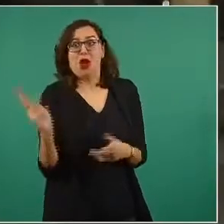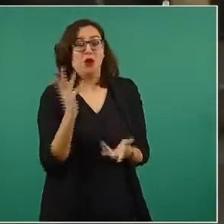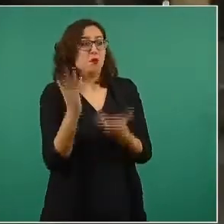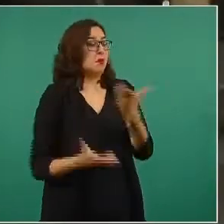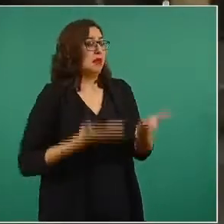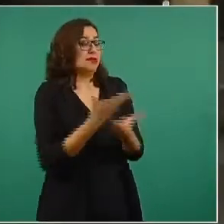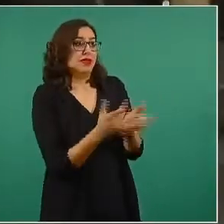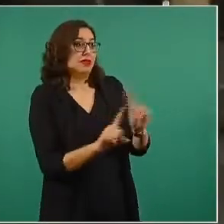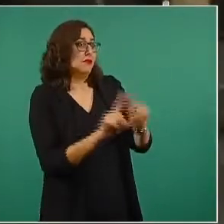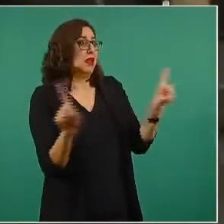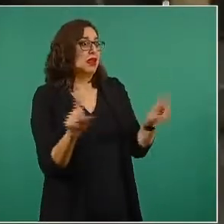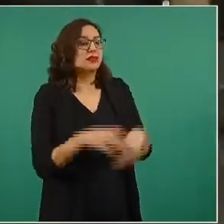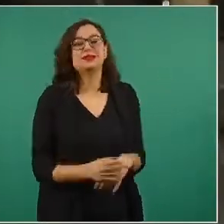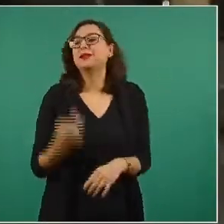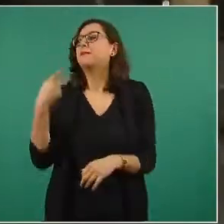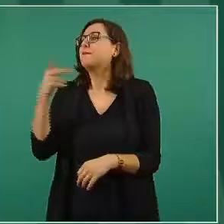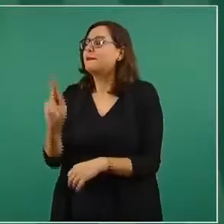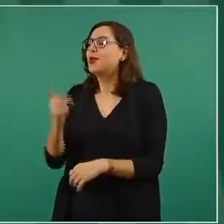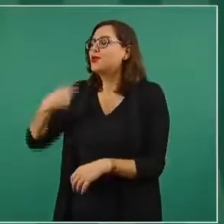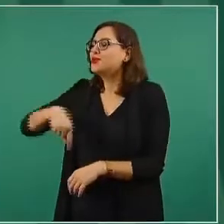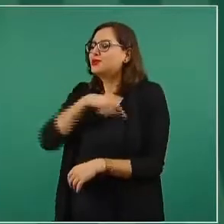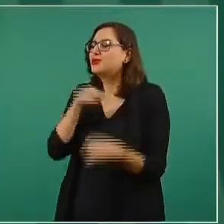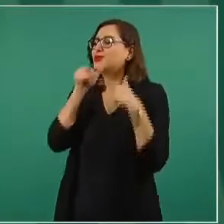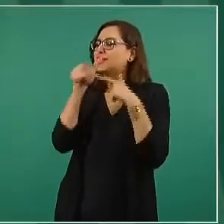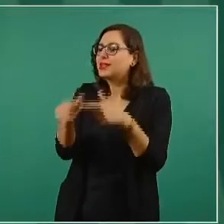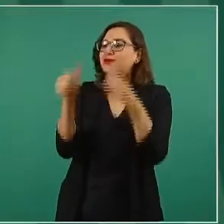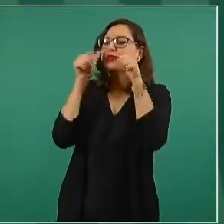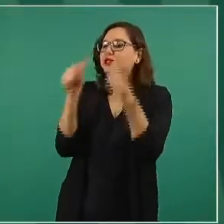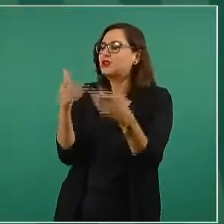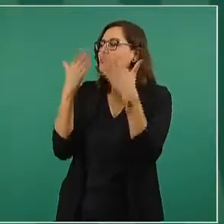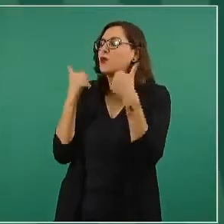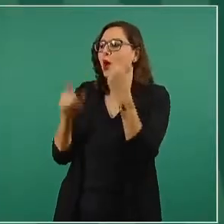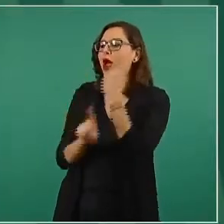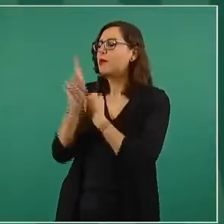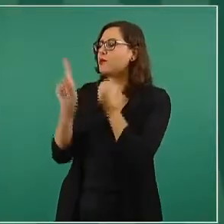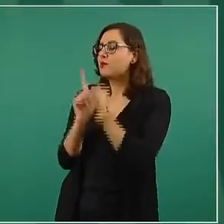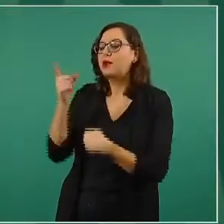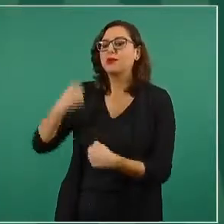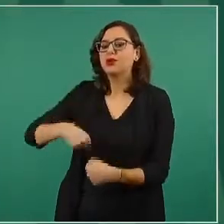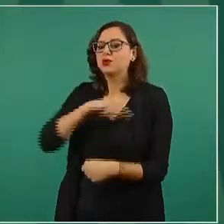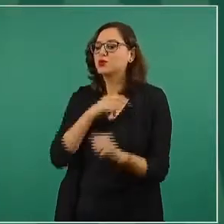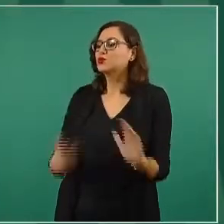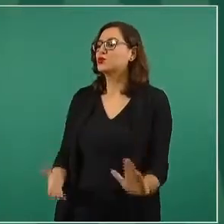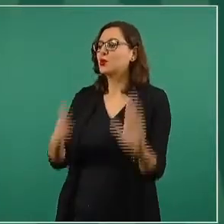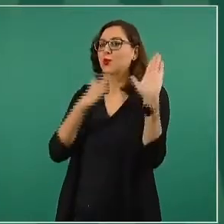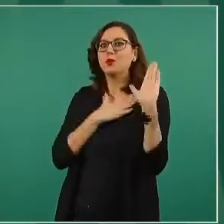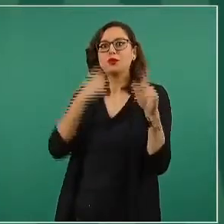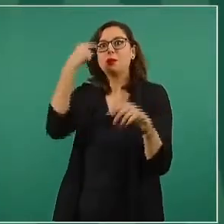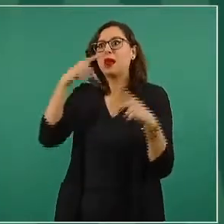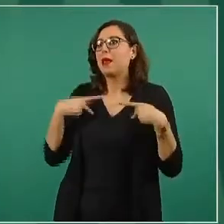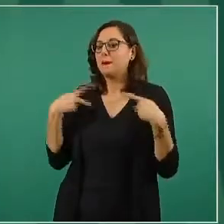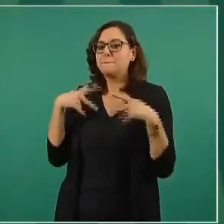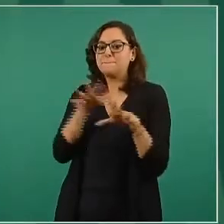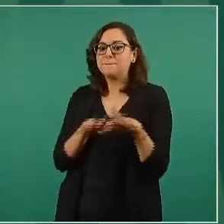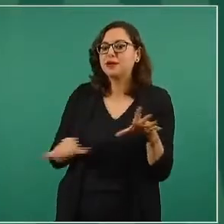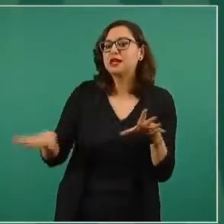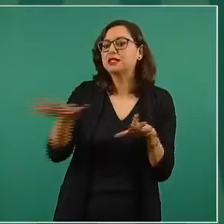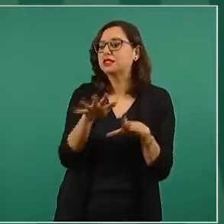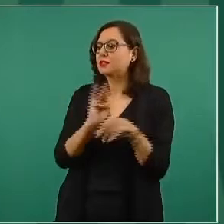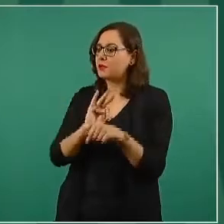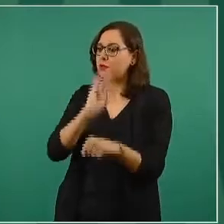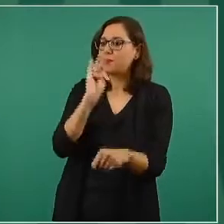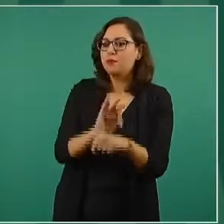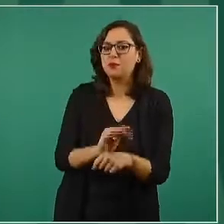Por eso, pero van a seguir siendo atendidos y no va a haber ningún problema. Nosotros tenemos un compromiso con el pueblo, con